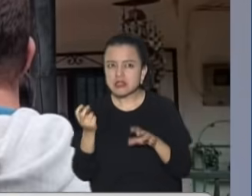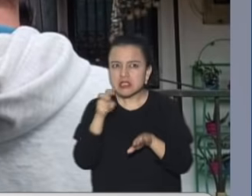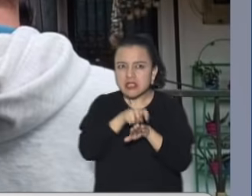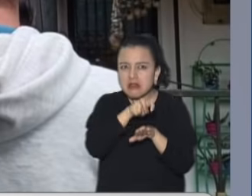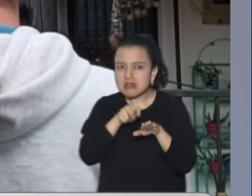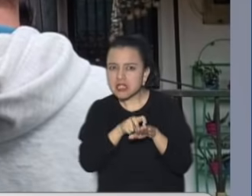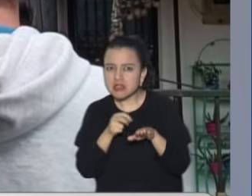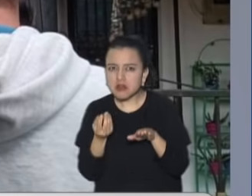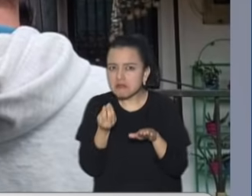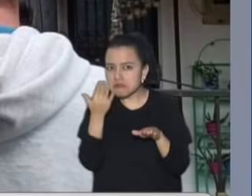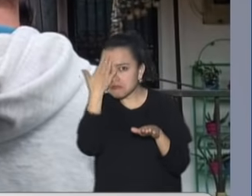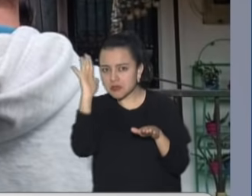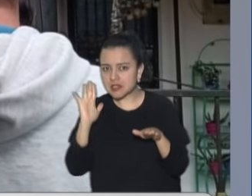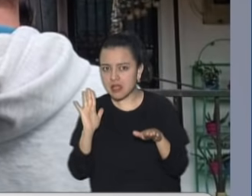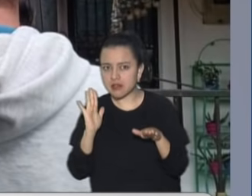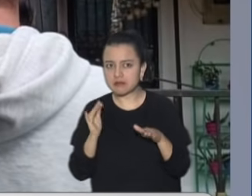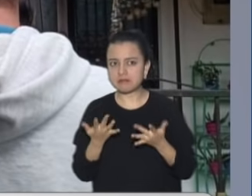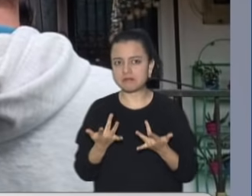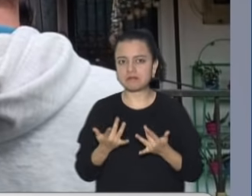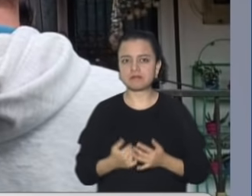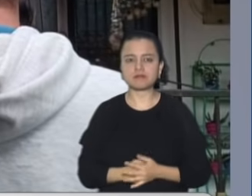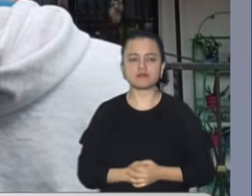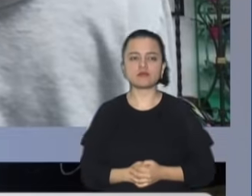esta aeronave.